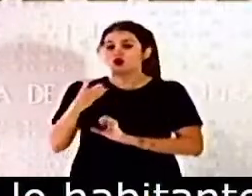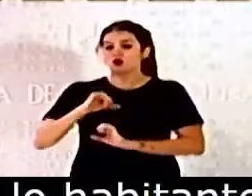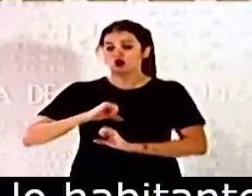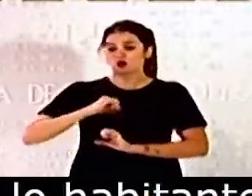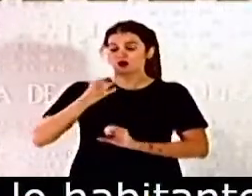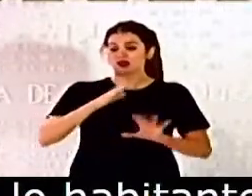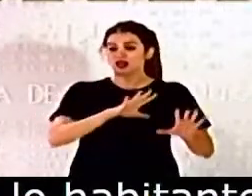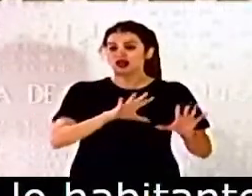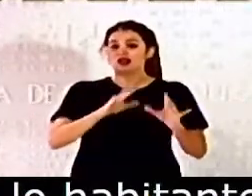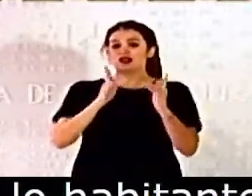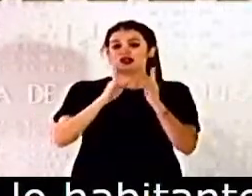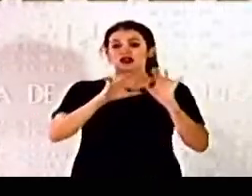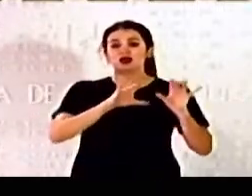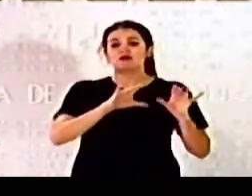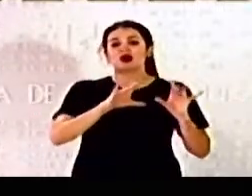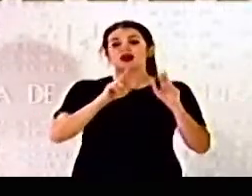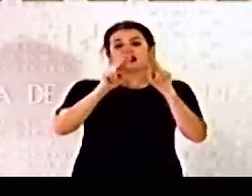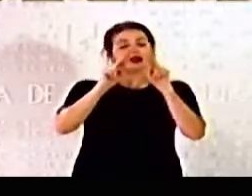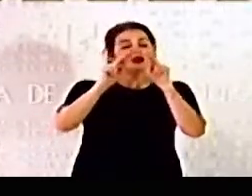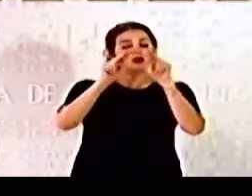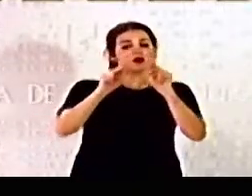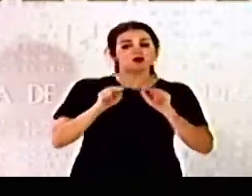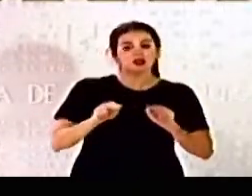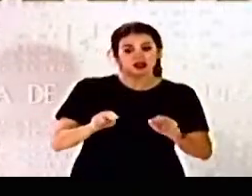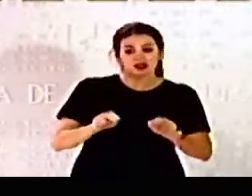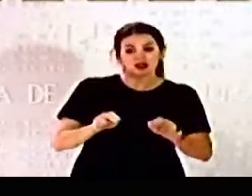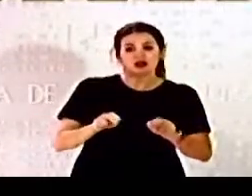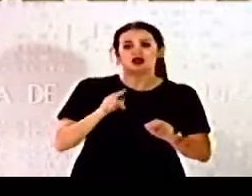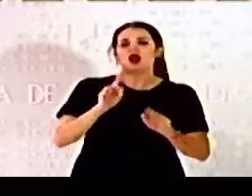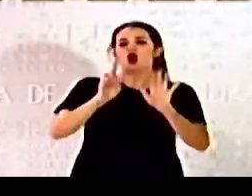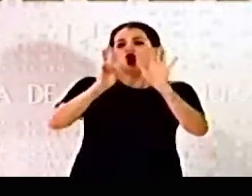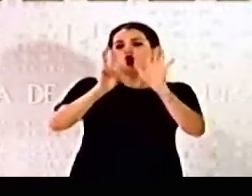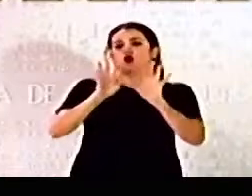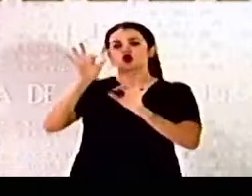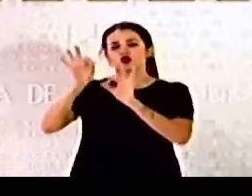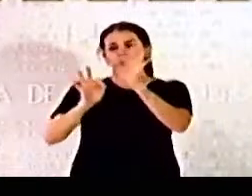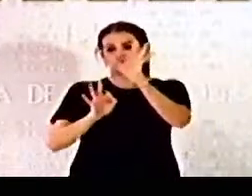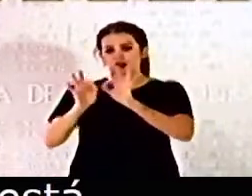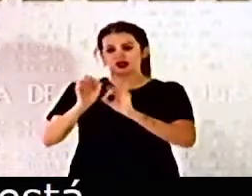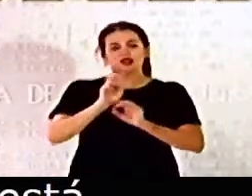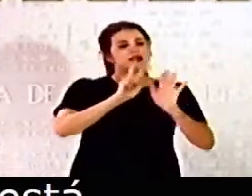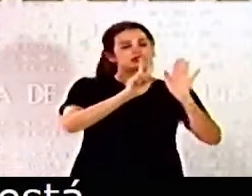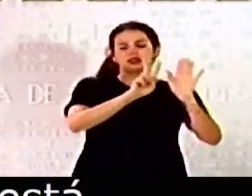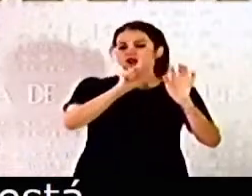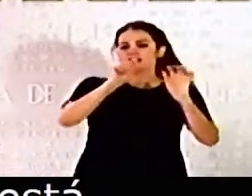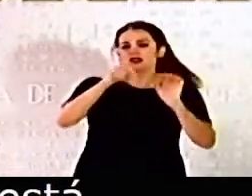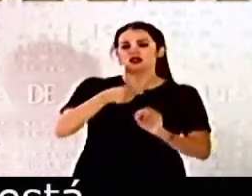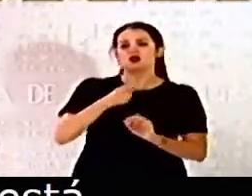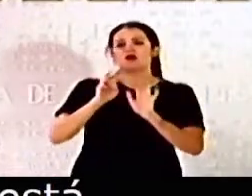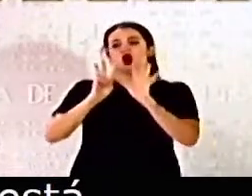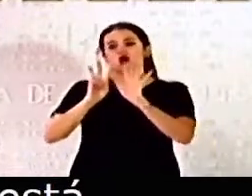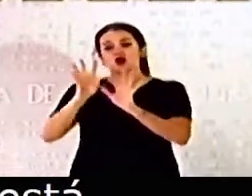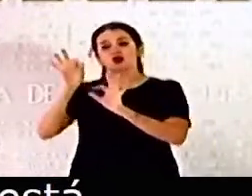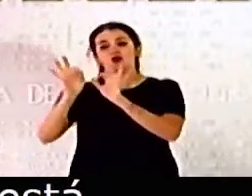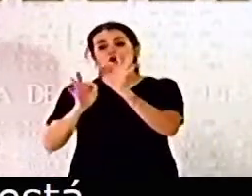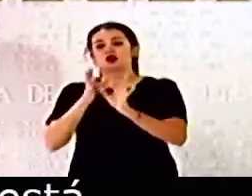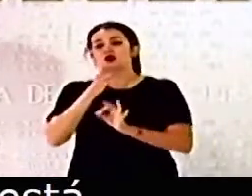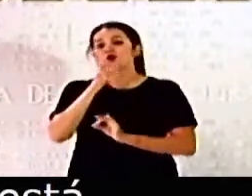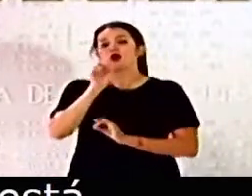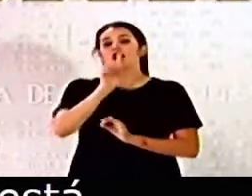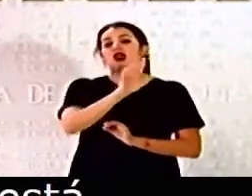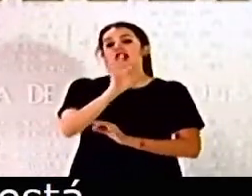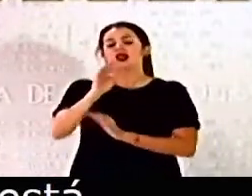está alrededor del 7,8%, del 7,8 por 100.000 habitantes,